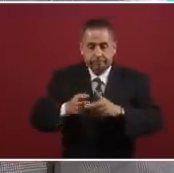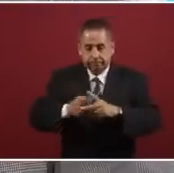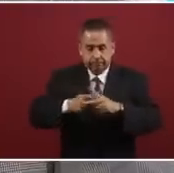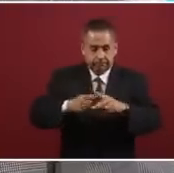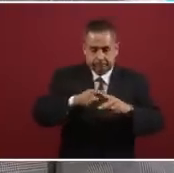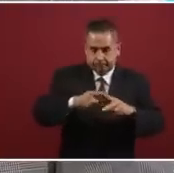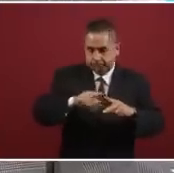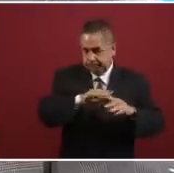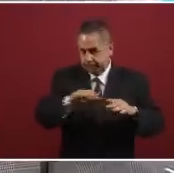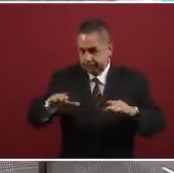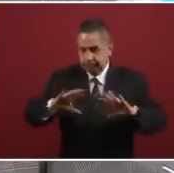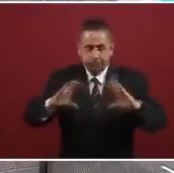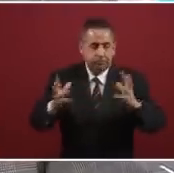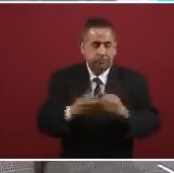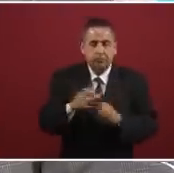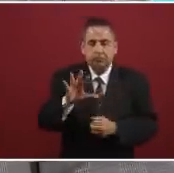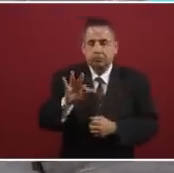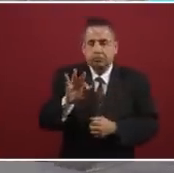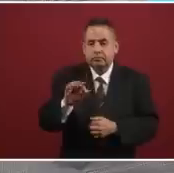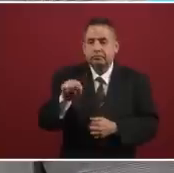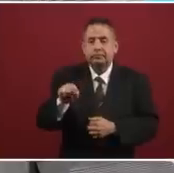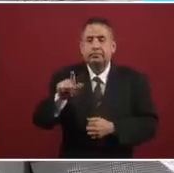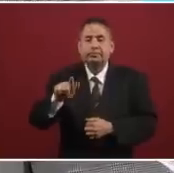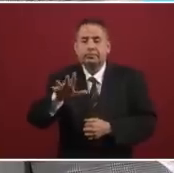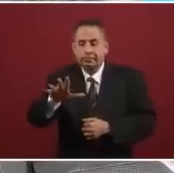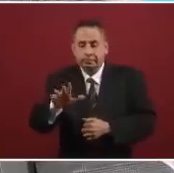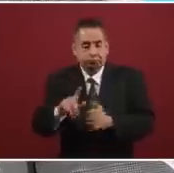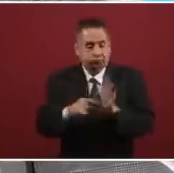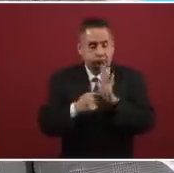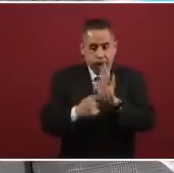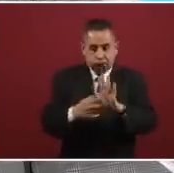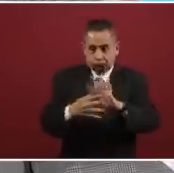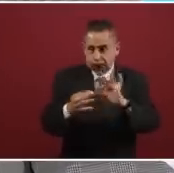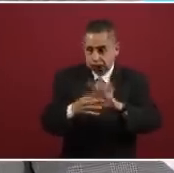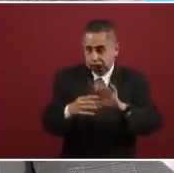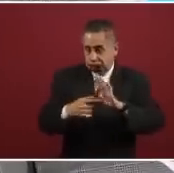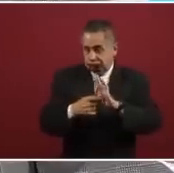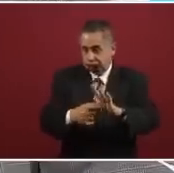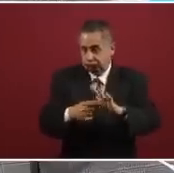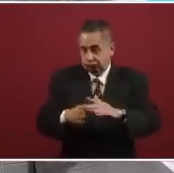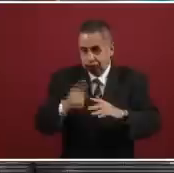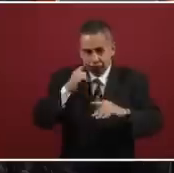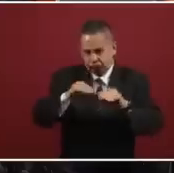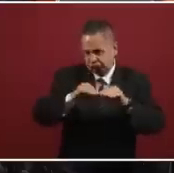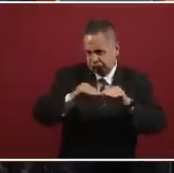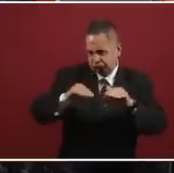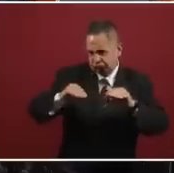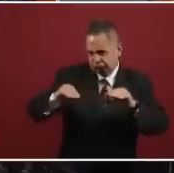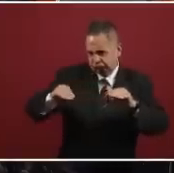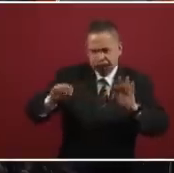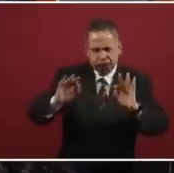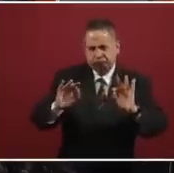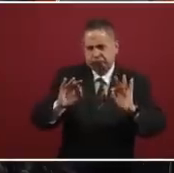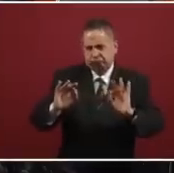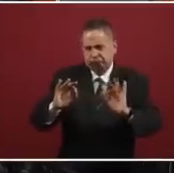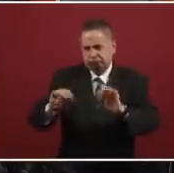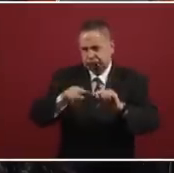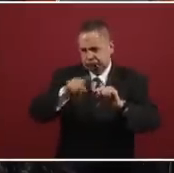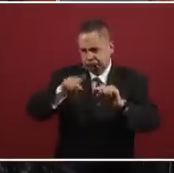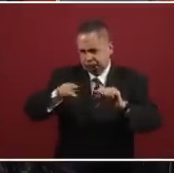pollo entero en 40.75. Se ha mostrado el pollo en general en un precio estable en este